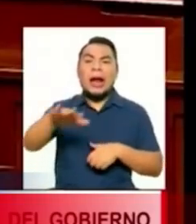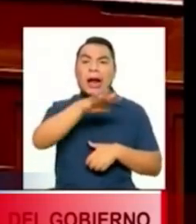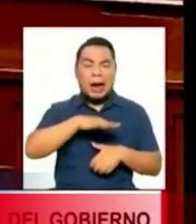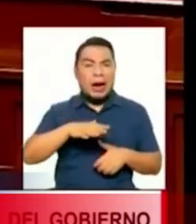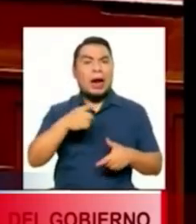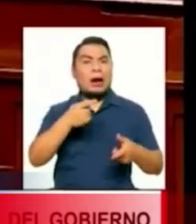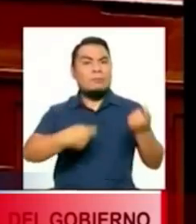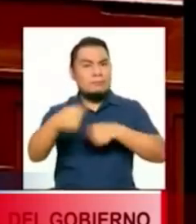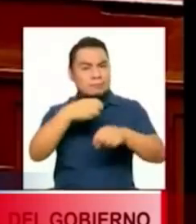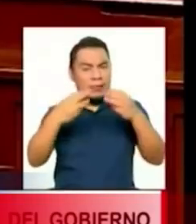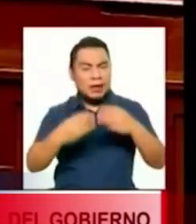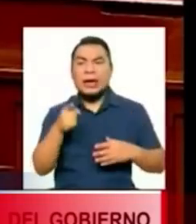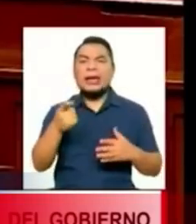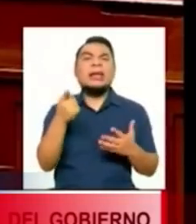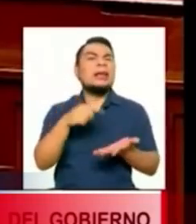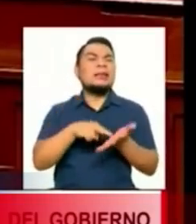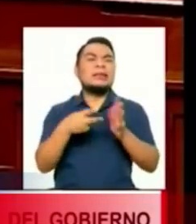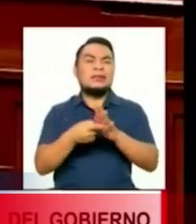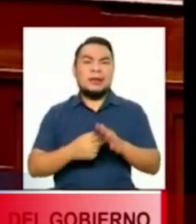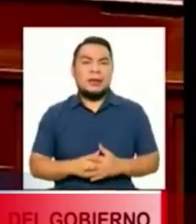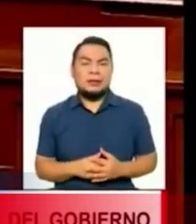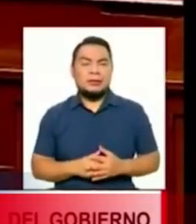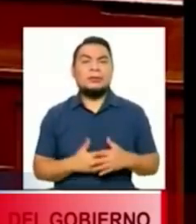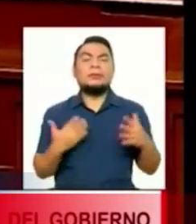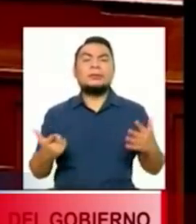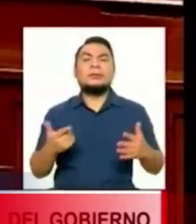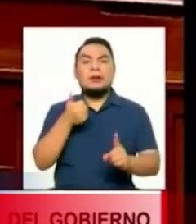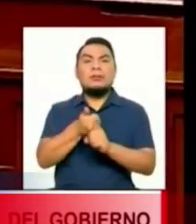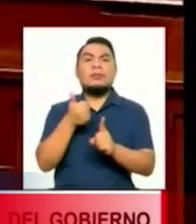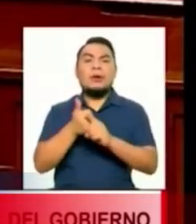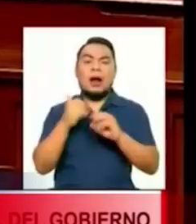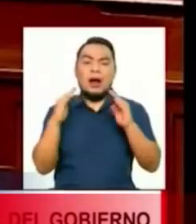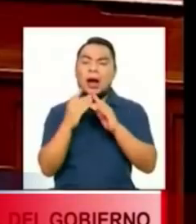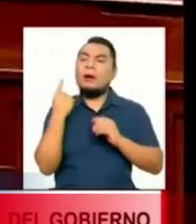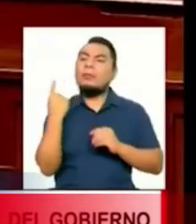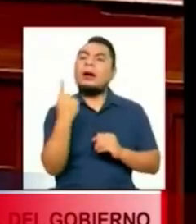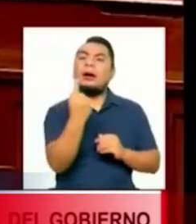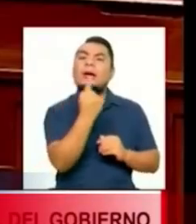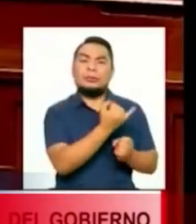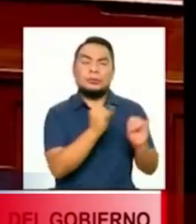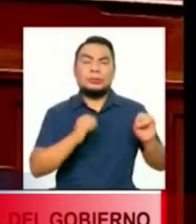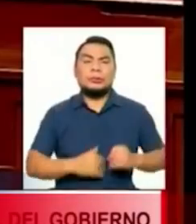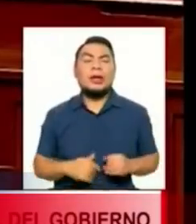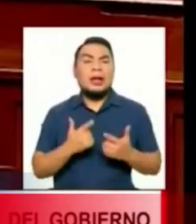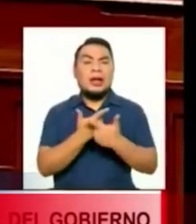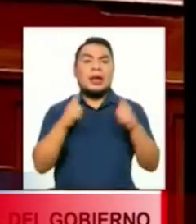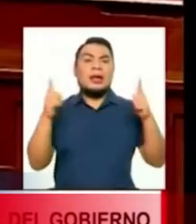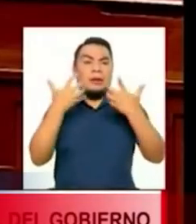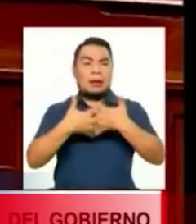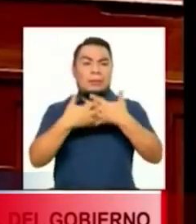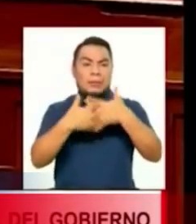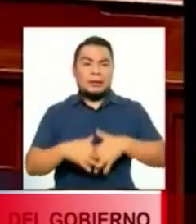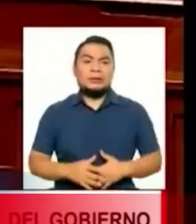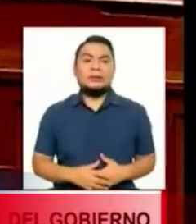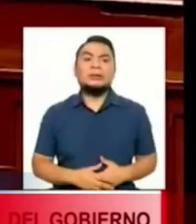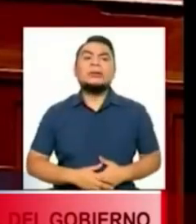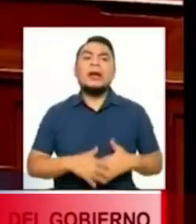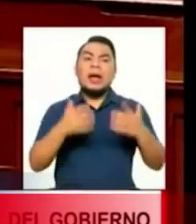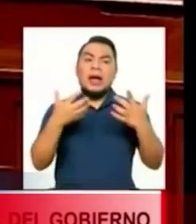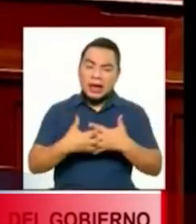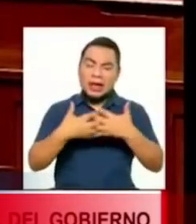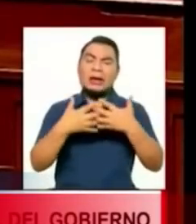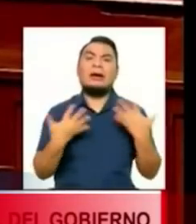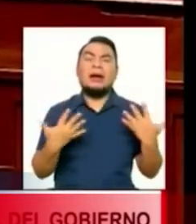mercado, que quiere decir propiedad individual, libre empresa,